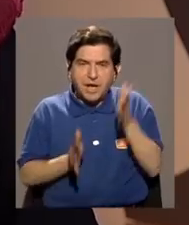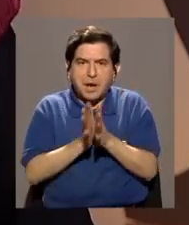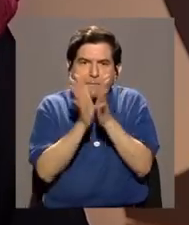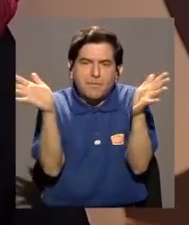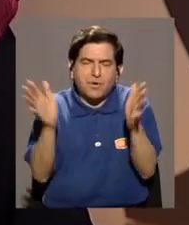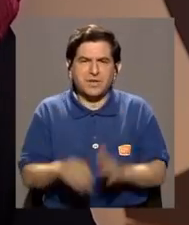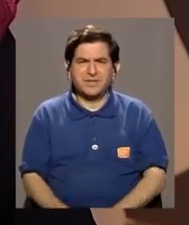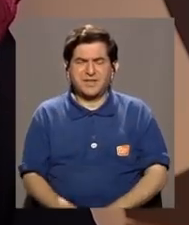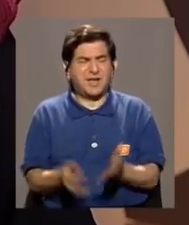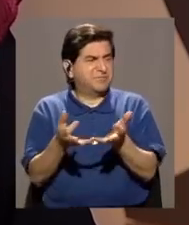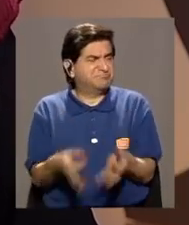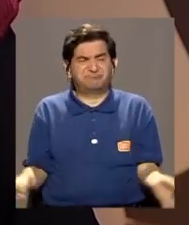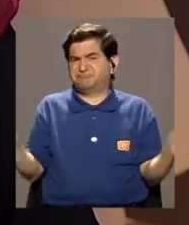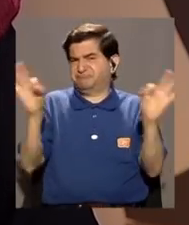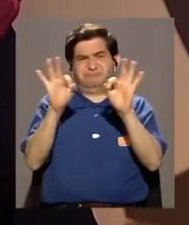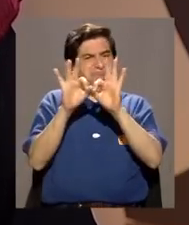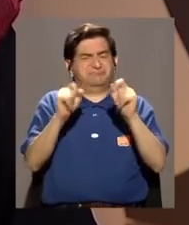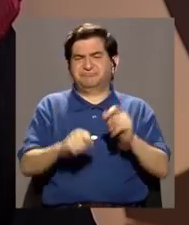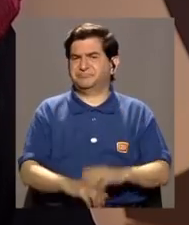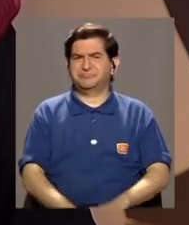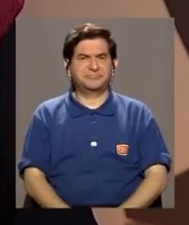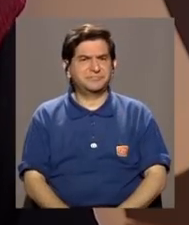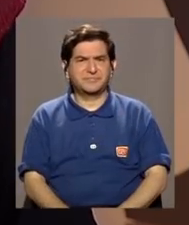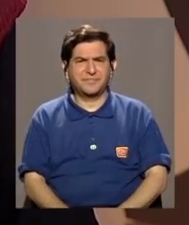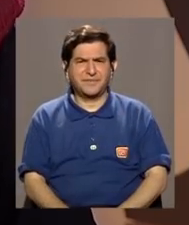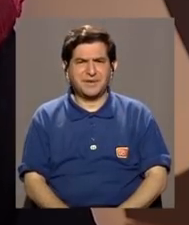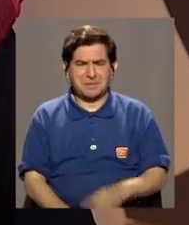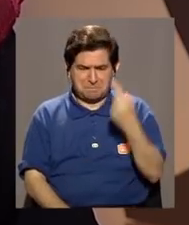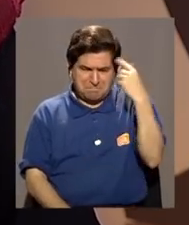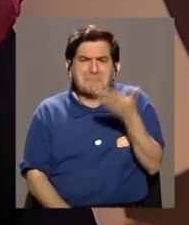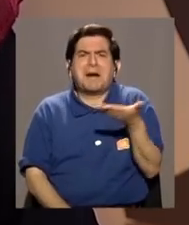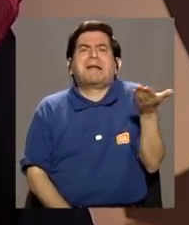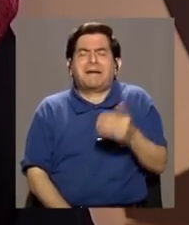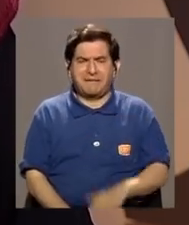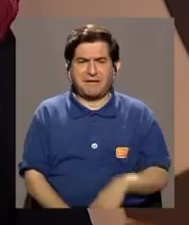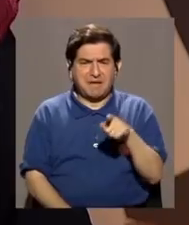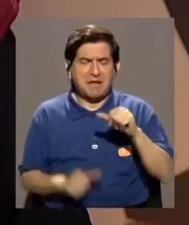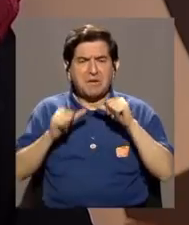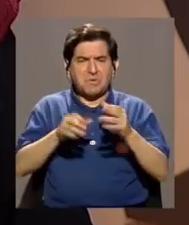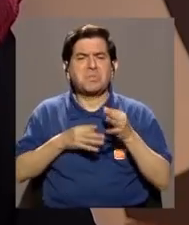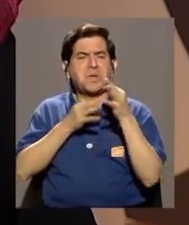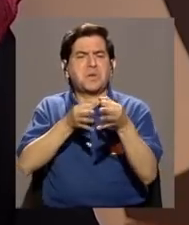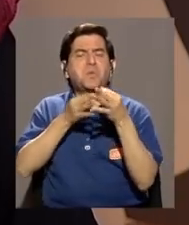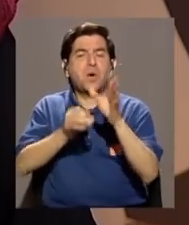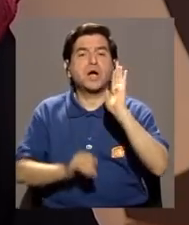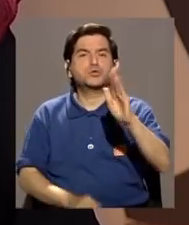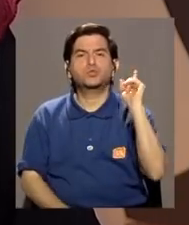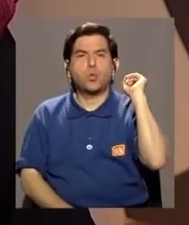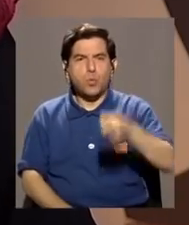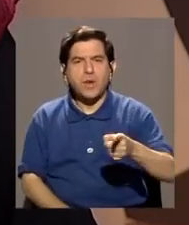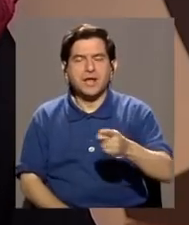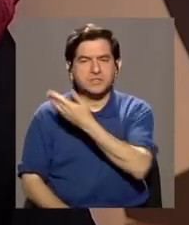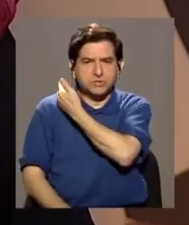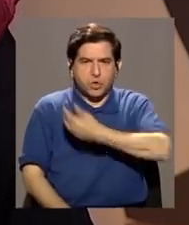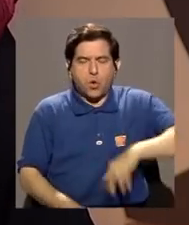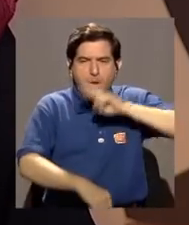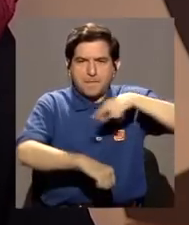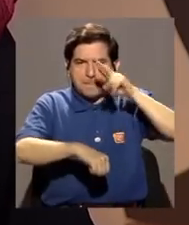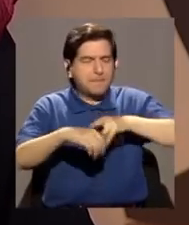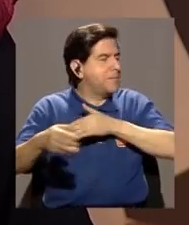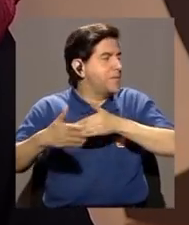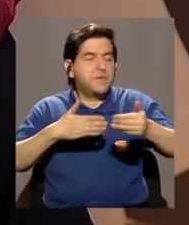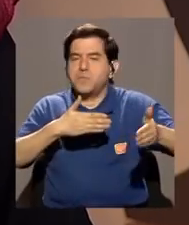pública bastante irrelevantes para qué se va a disculpar si sigue postergando lo que su obligación como presidente de la